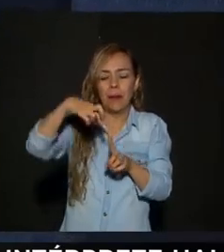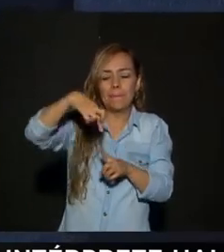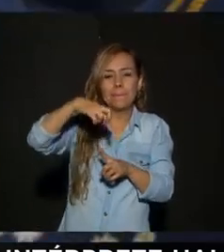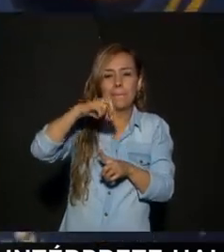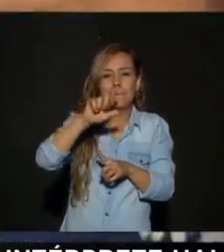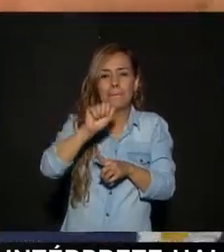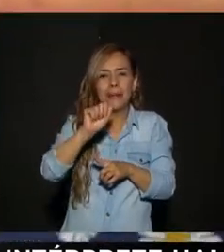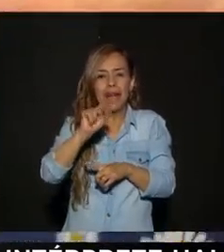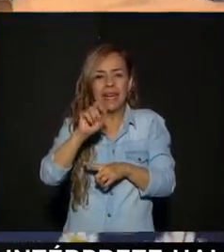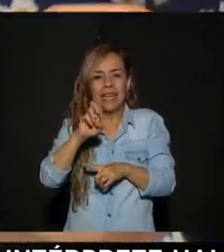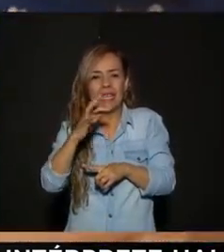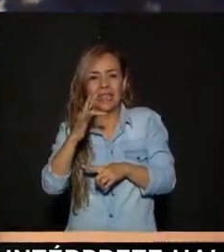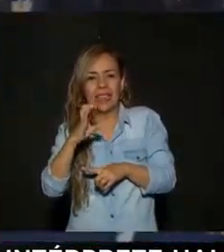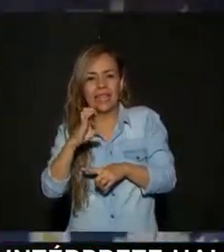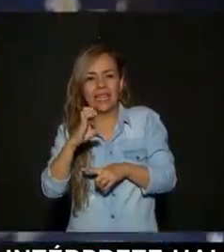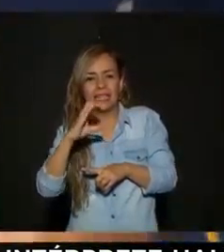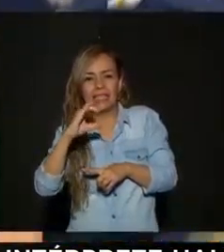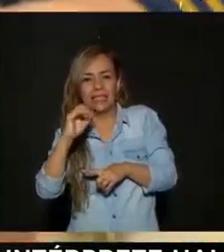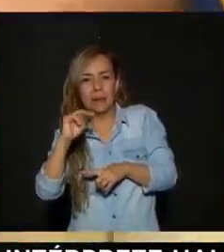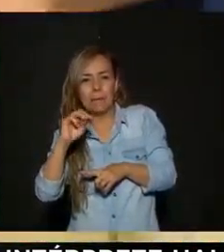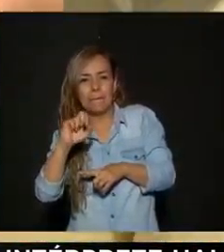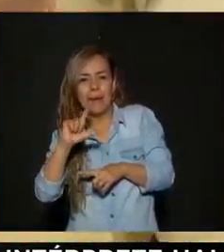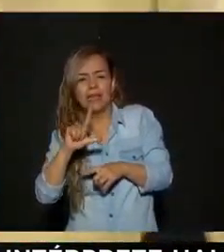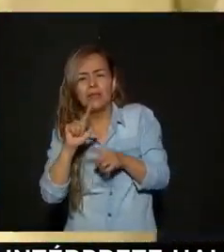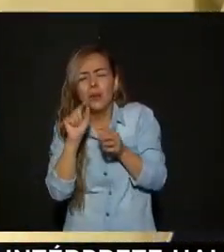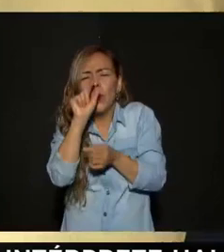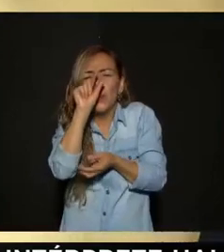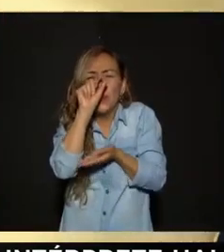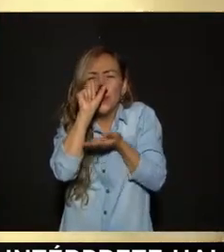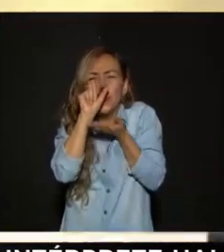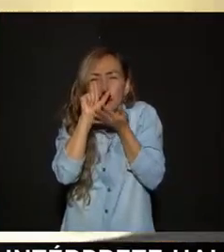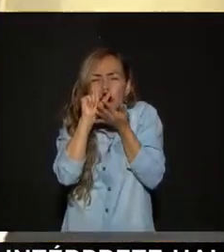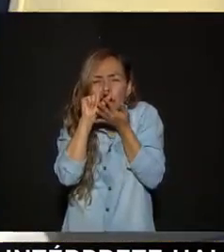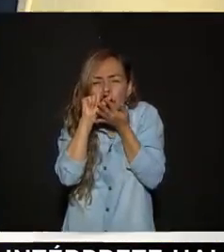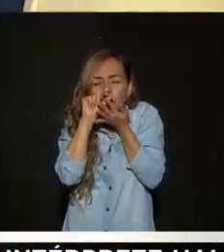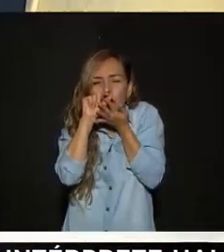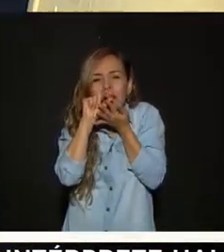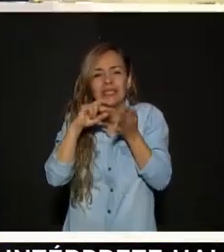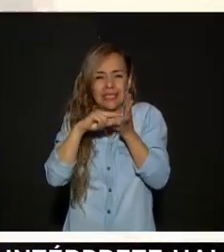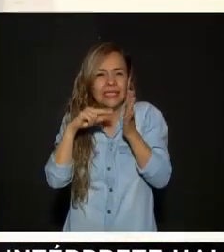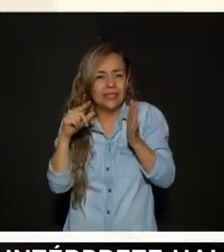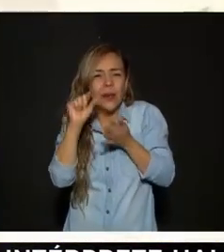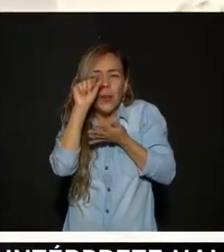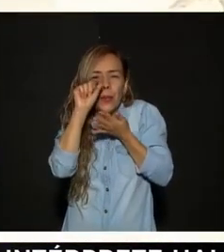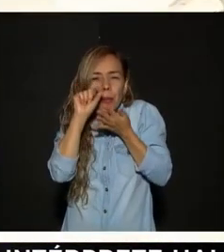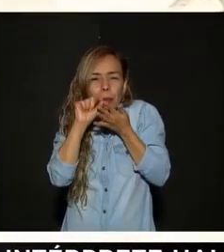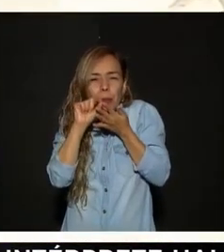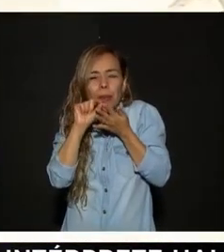planetesimal. Son planetesimales, quiere decir que es infinitamente pequeño ese polvo.